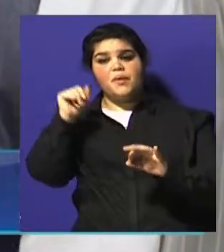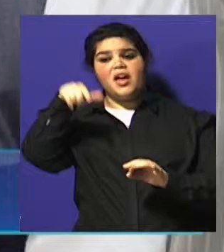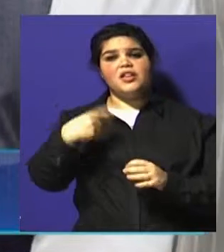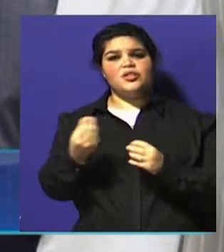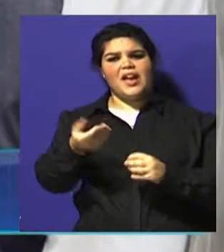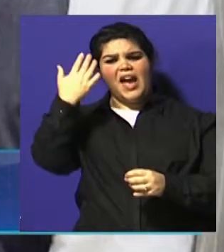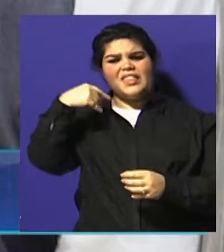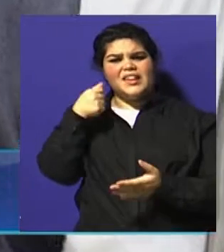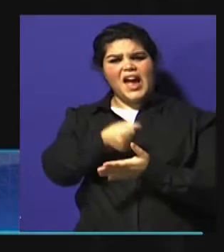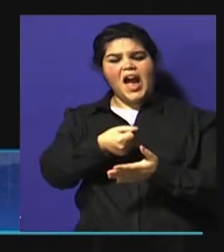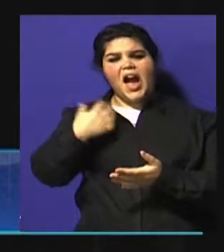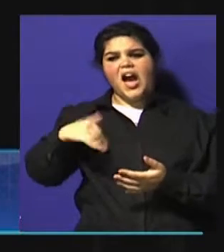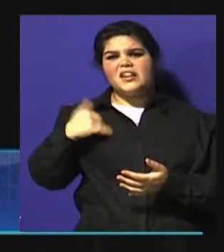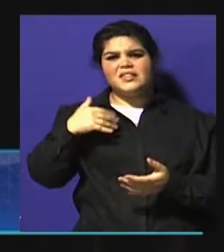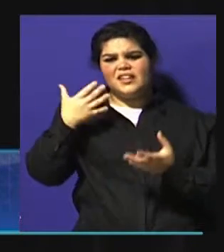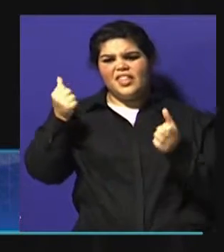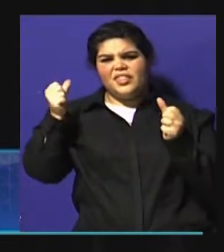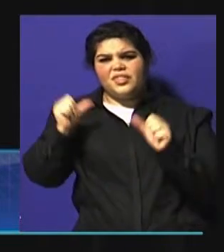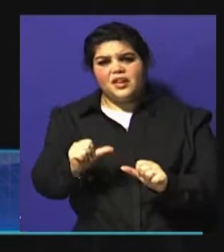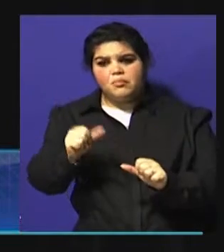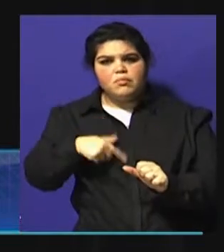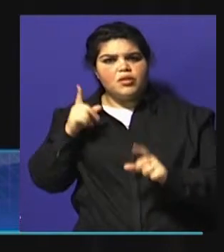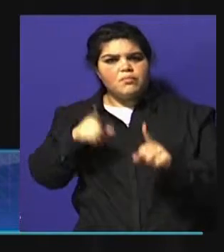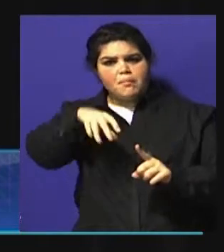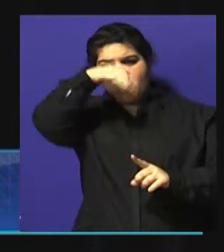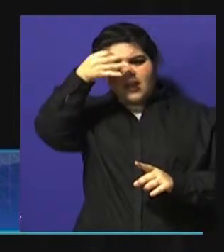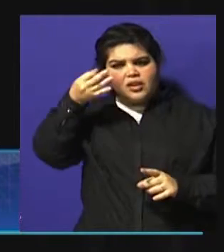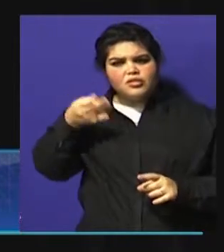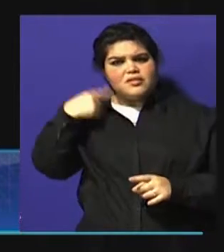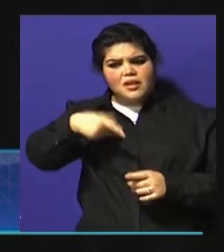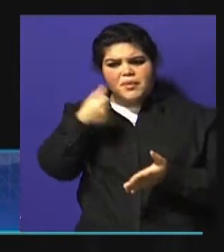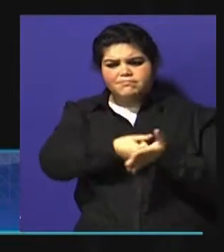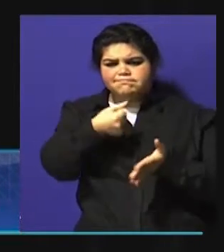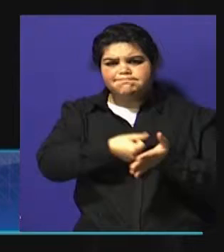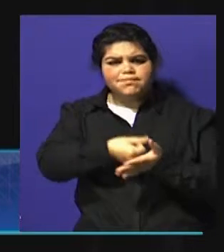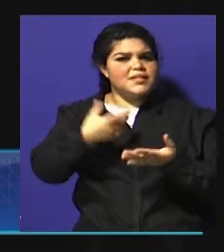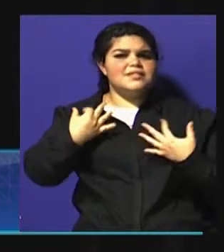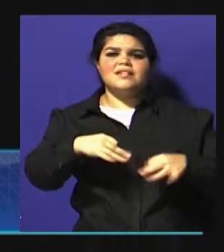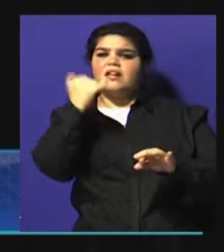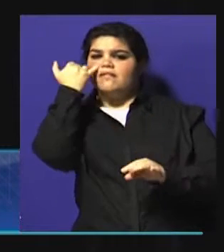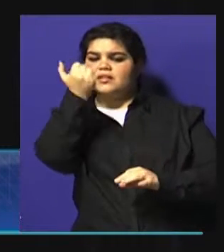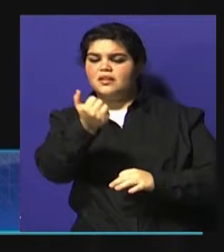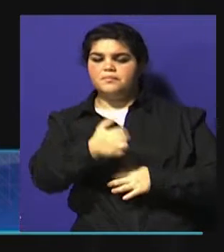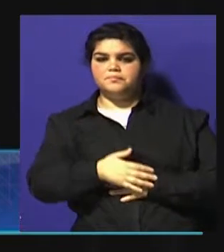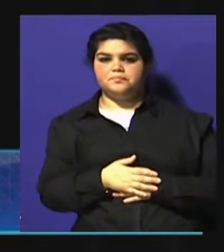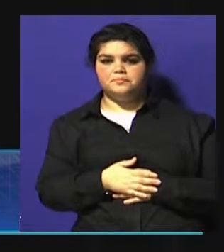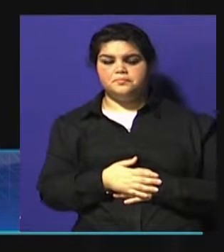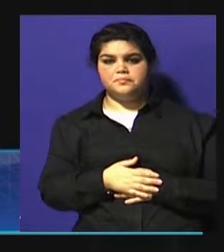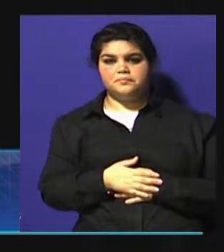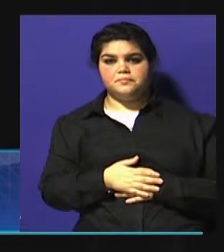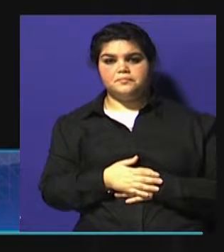y que el teatro, por estar en ese lugar de resistencia permanente, ya está salvado, ¿sí?, en su continuidad.